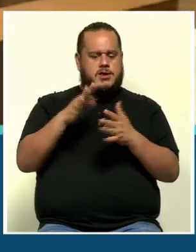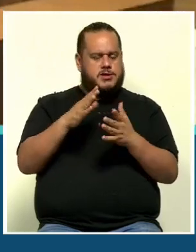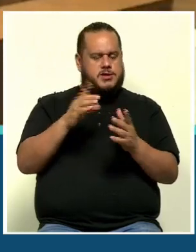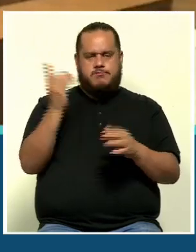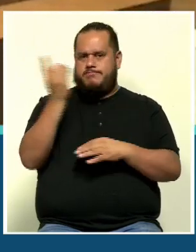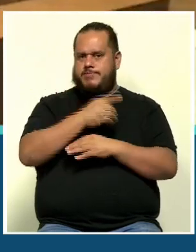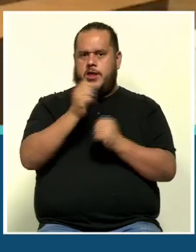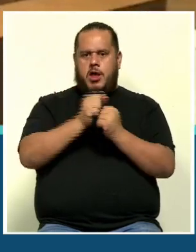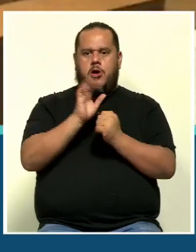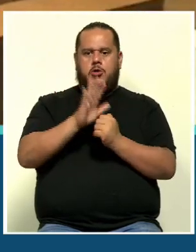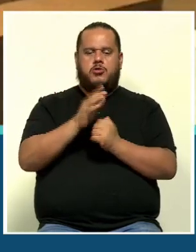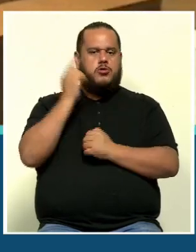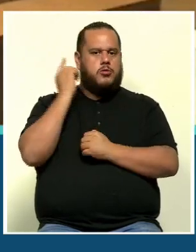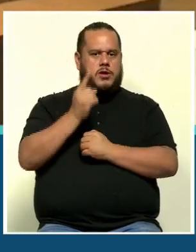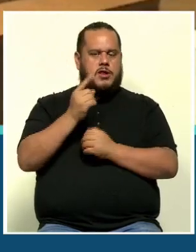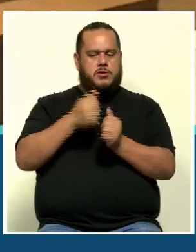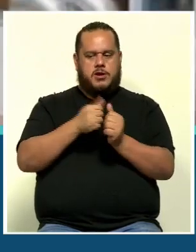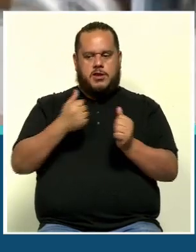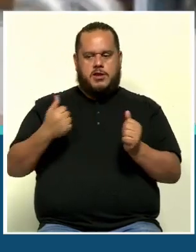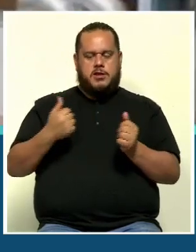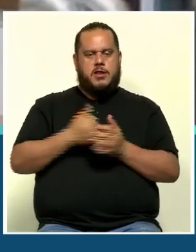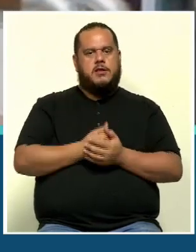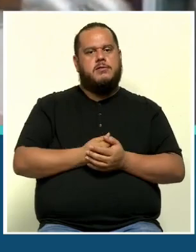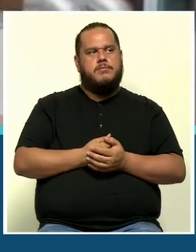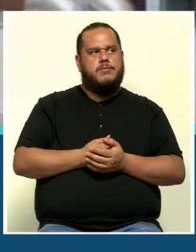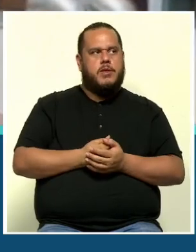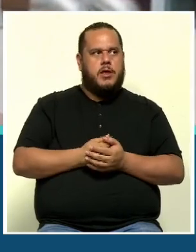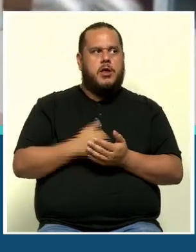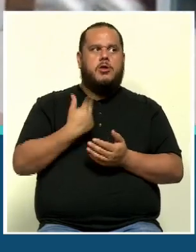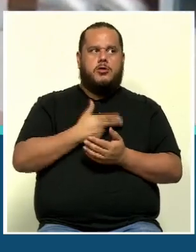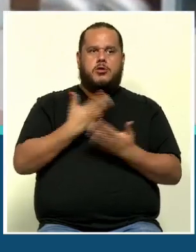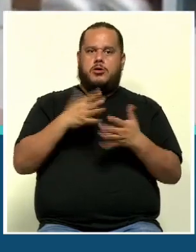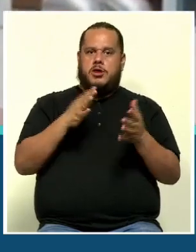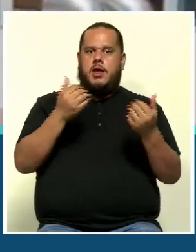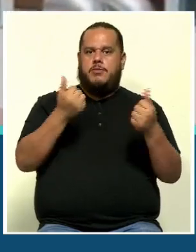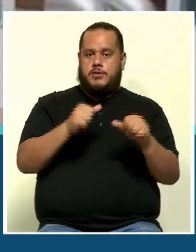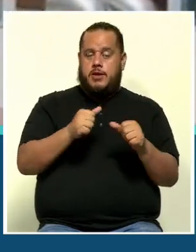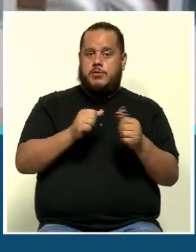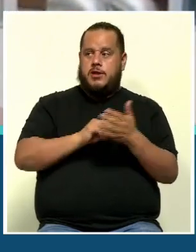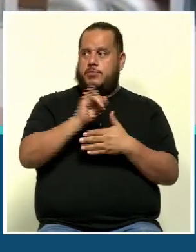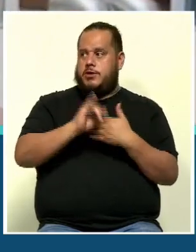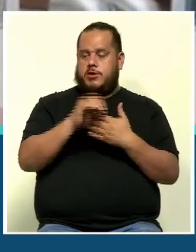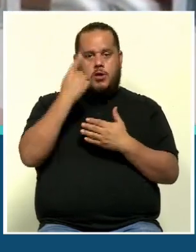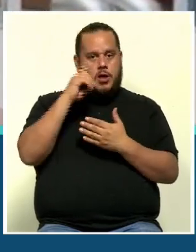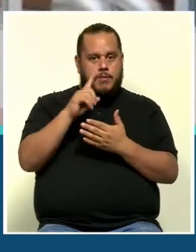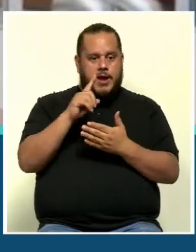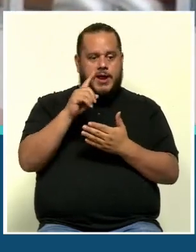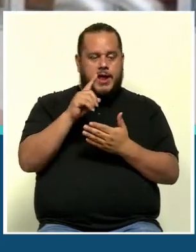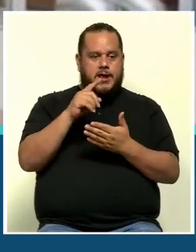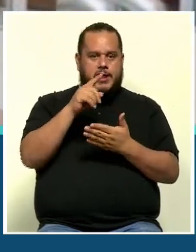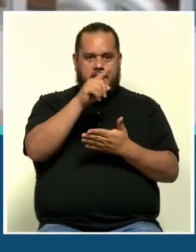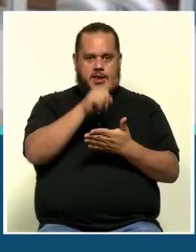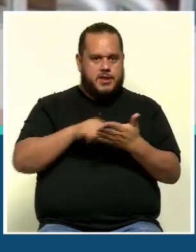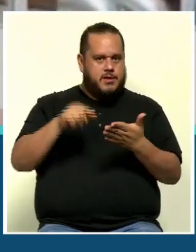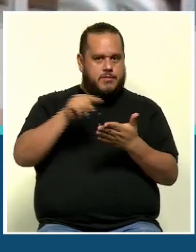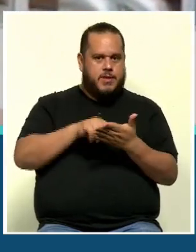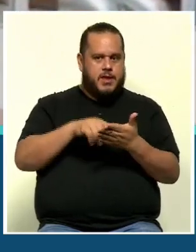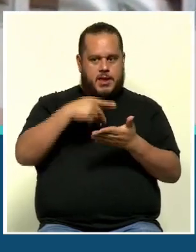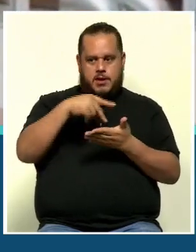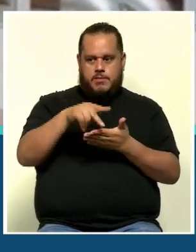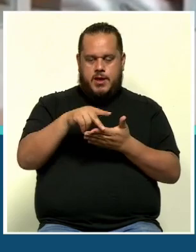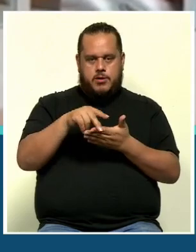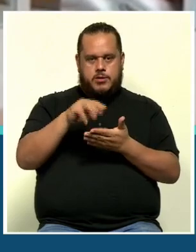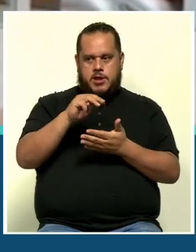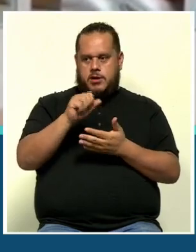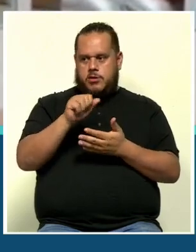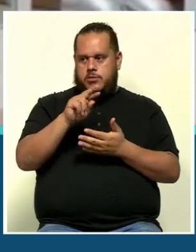con sus obligaciones atrasadas. Por fin aprobamos el proyecto para que se condone el pago de los marchamos. Casi